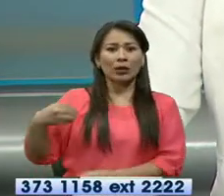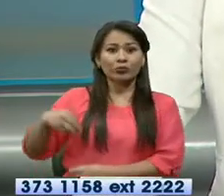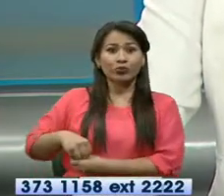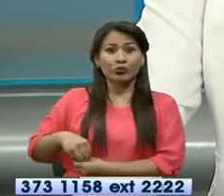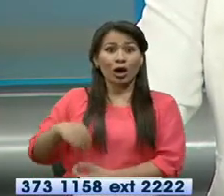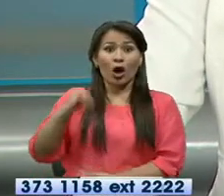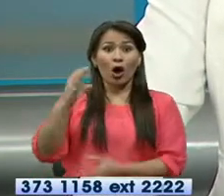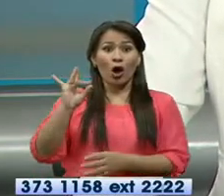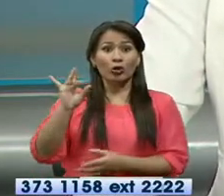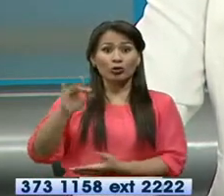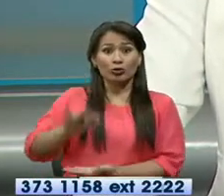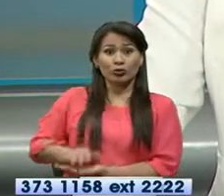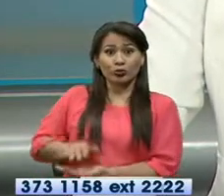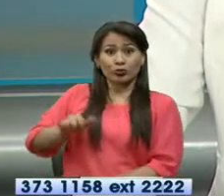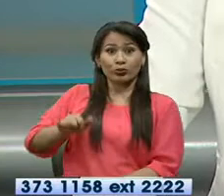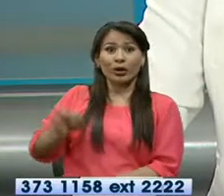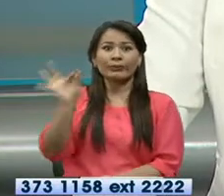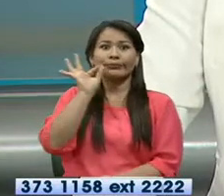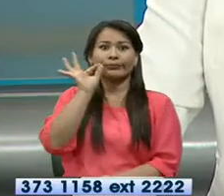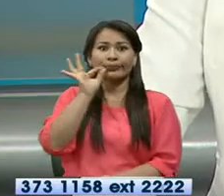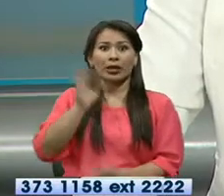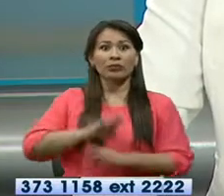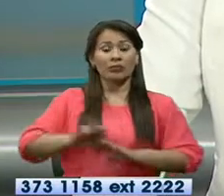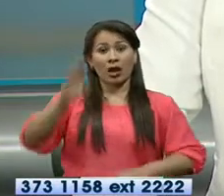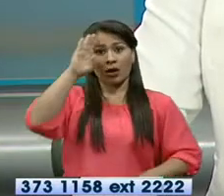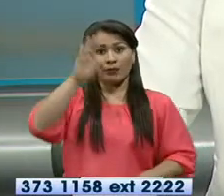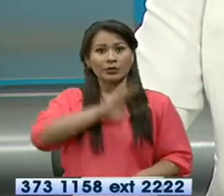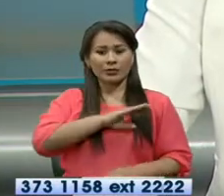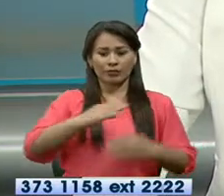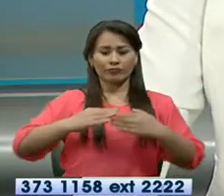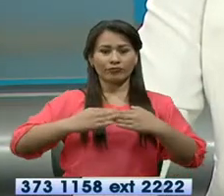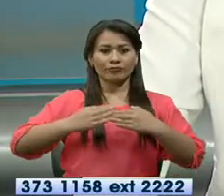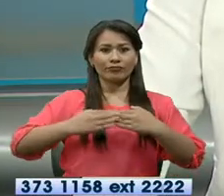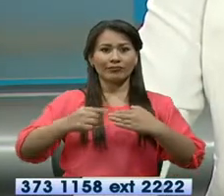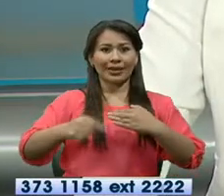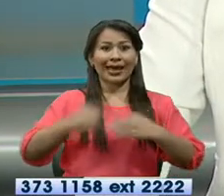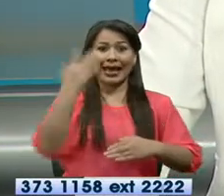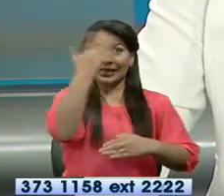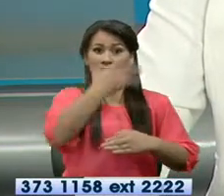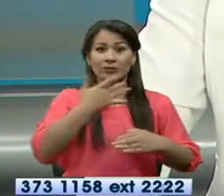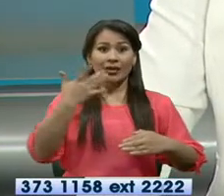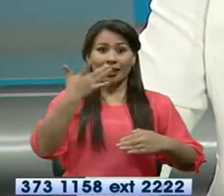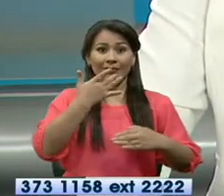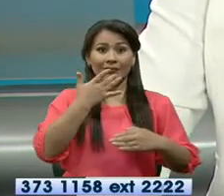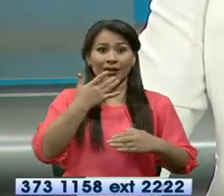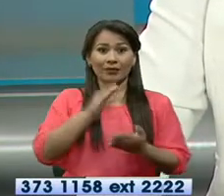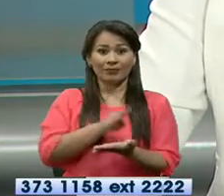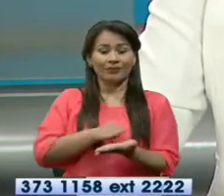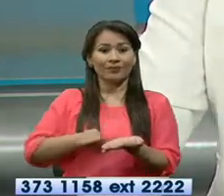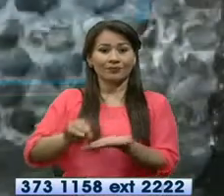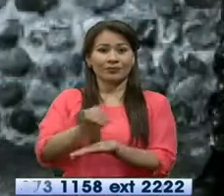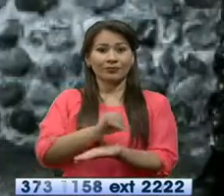lograron burlar el control de los policías del GEMA, ubicado en el límite entre San Lorenzo e Imbabura.